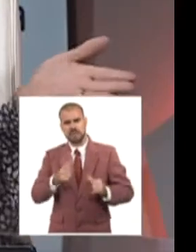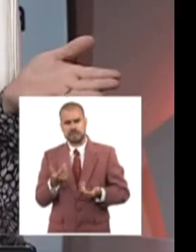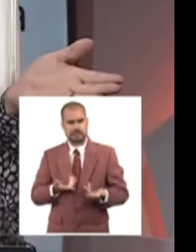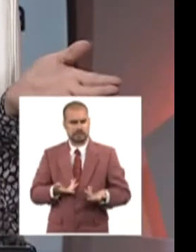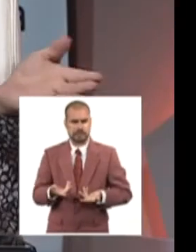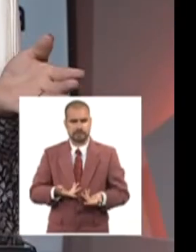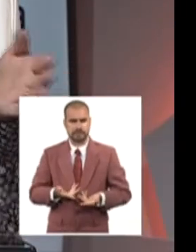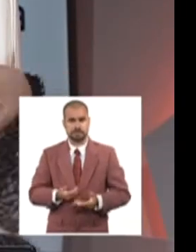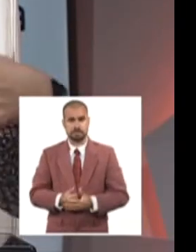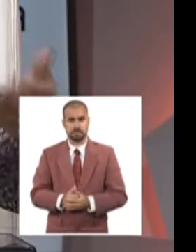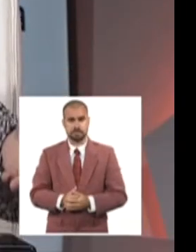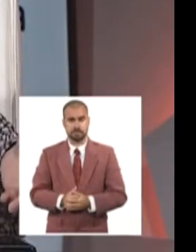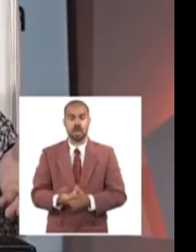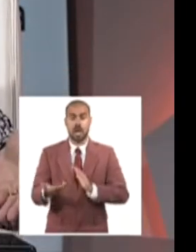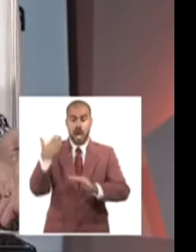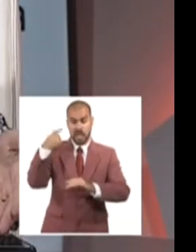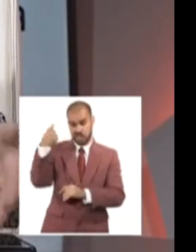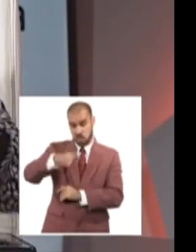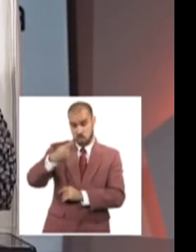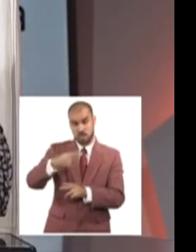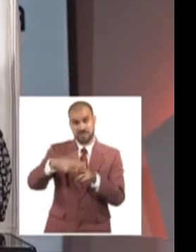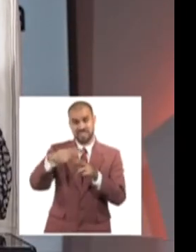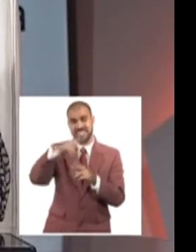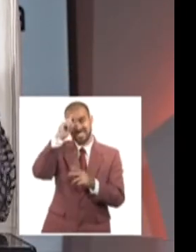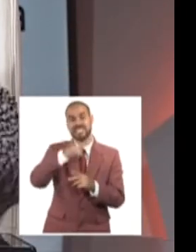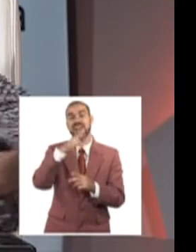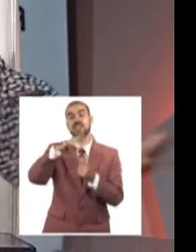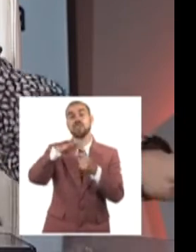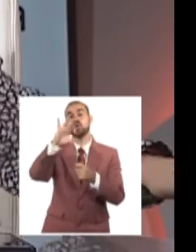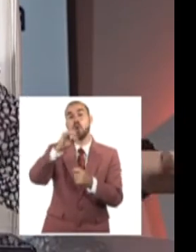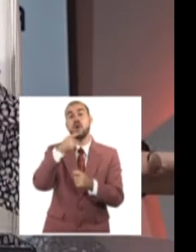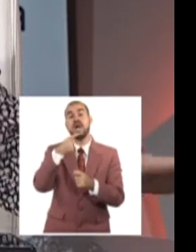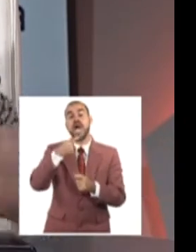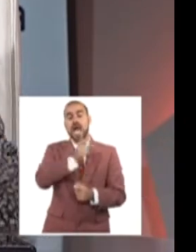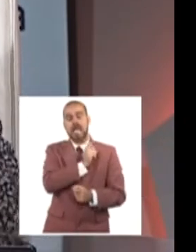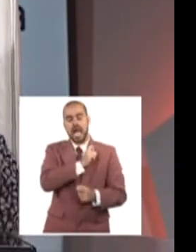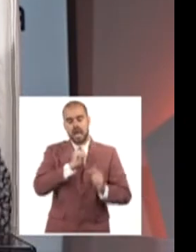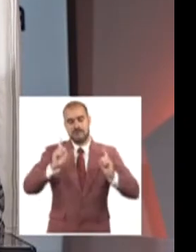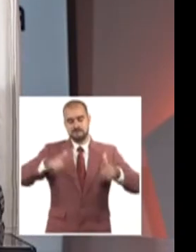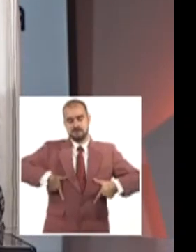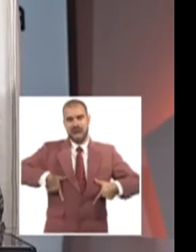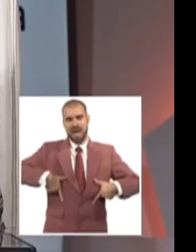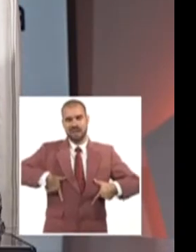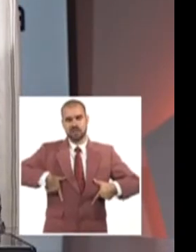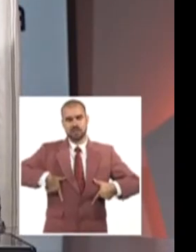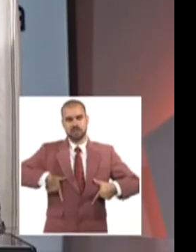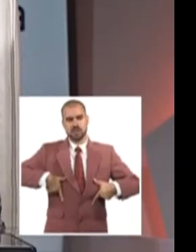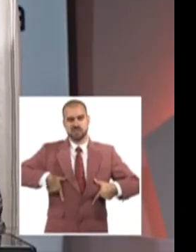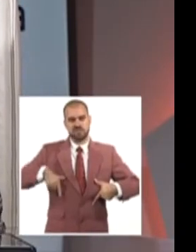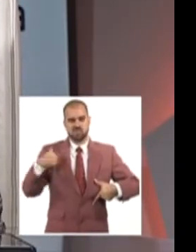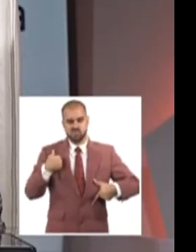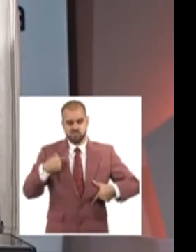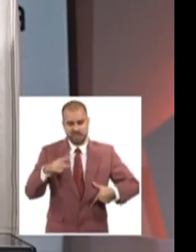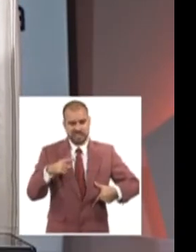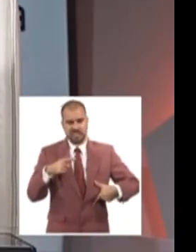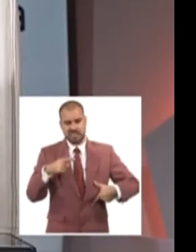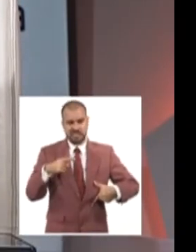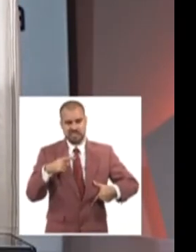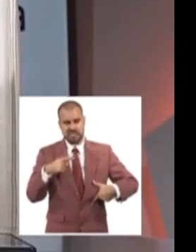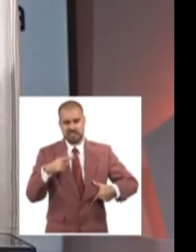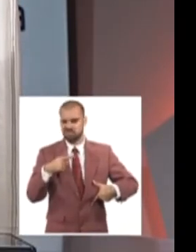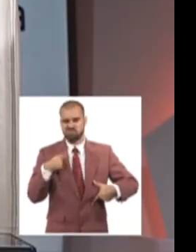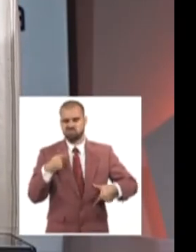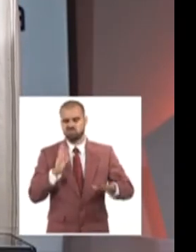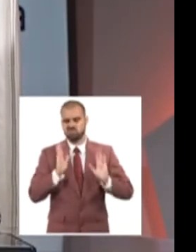demora estuvo e intentó postularse para estas elecciones y el mismo declinó porque sabía que no tenía fuerza política para